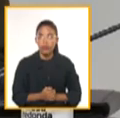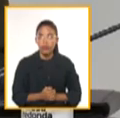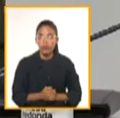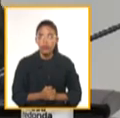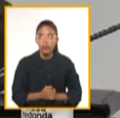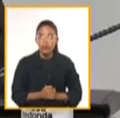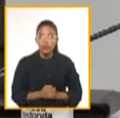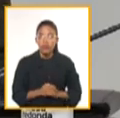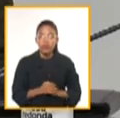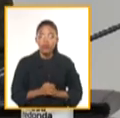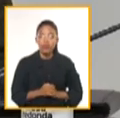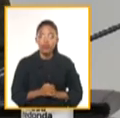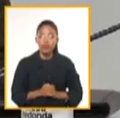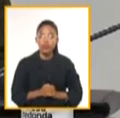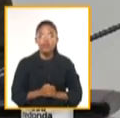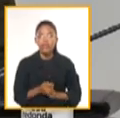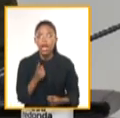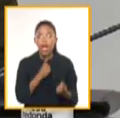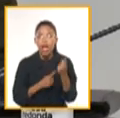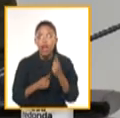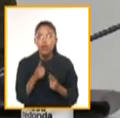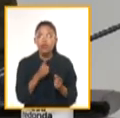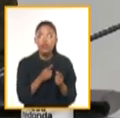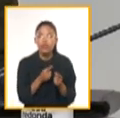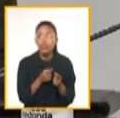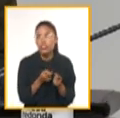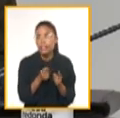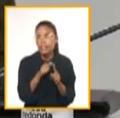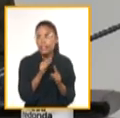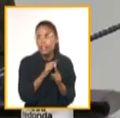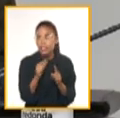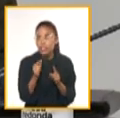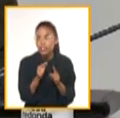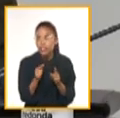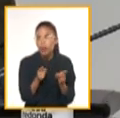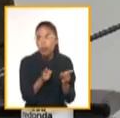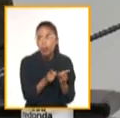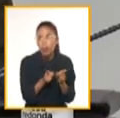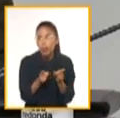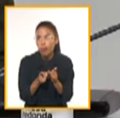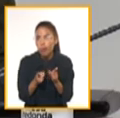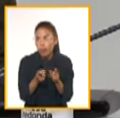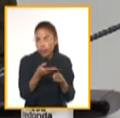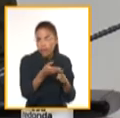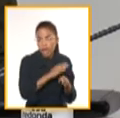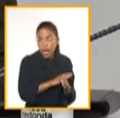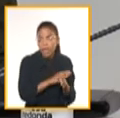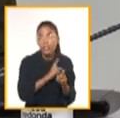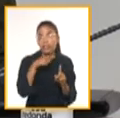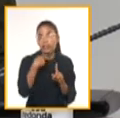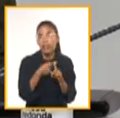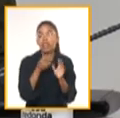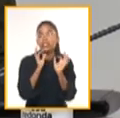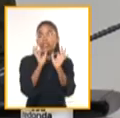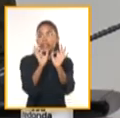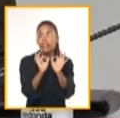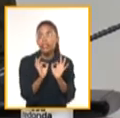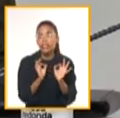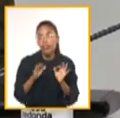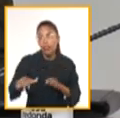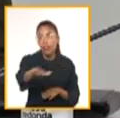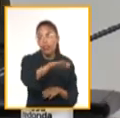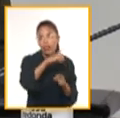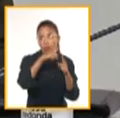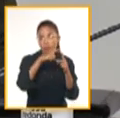Bueno, son adelantos de algunos de los trabajos que tendremos en la emisión de hoy, además, por supuesto, de todos los detalles que nos darán nuestros panelistas de